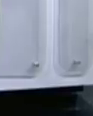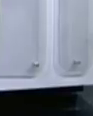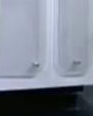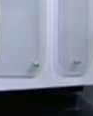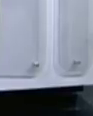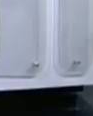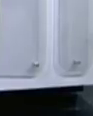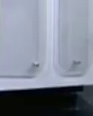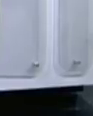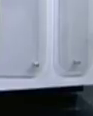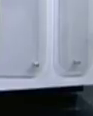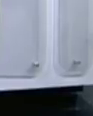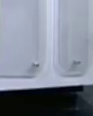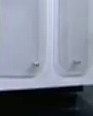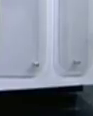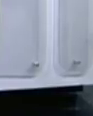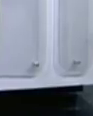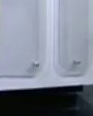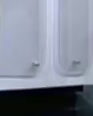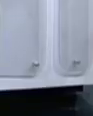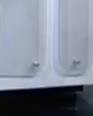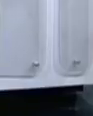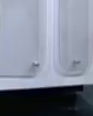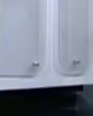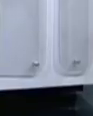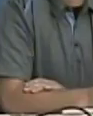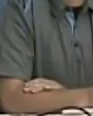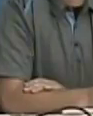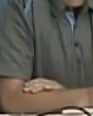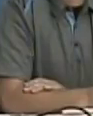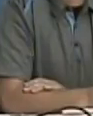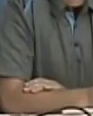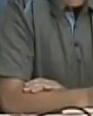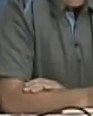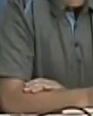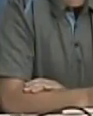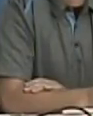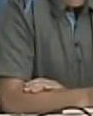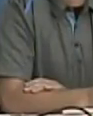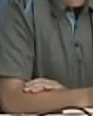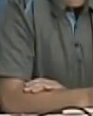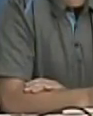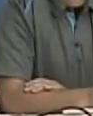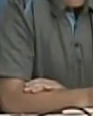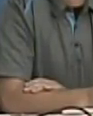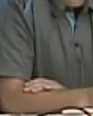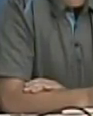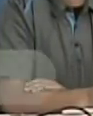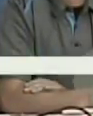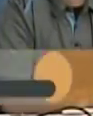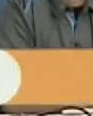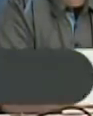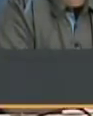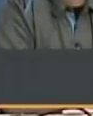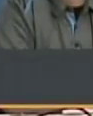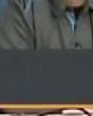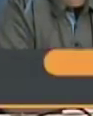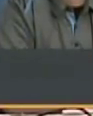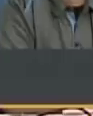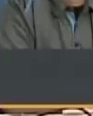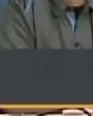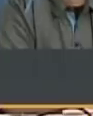del constituyente Diosdado Cabello Rondo. Adelante. Ah, esa constitución era tan perfecta para